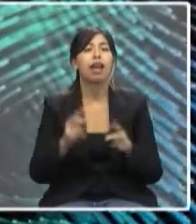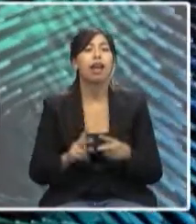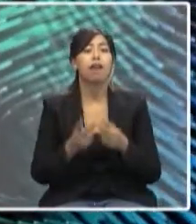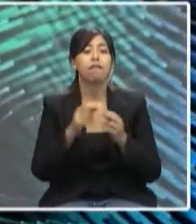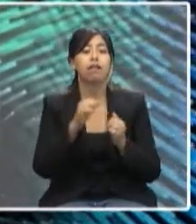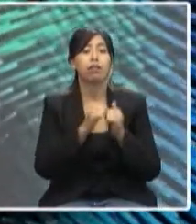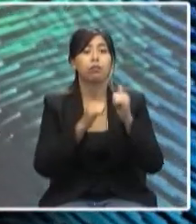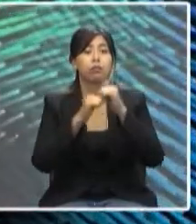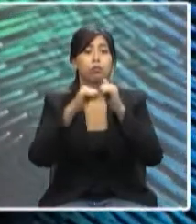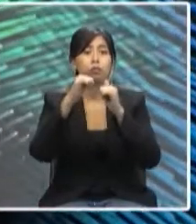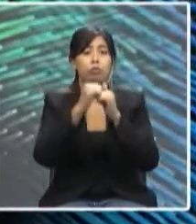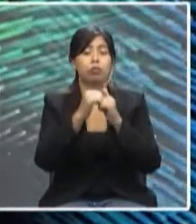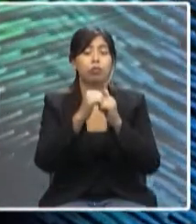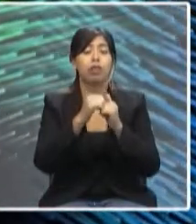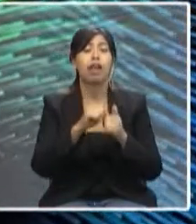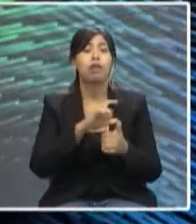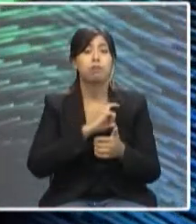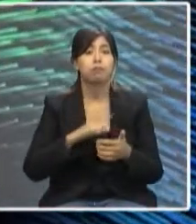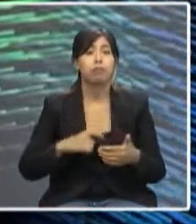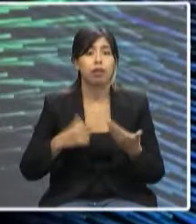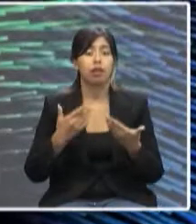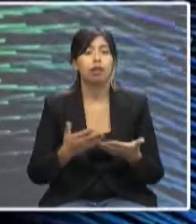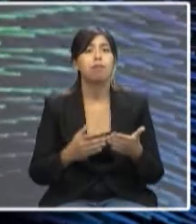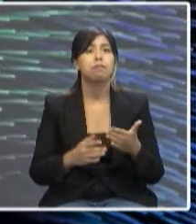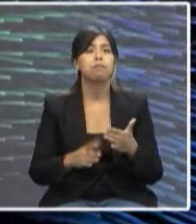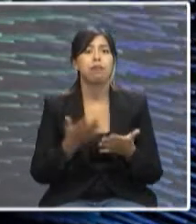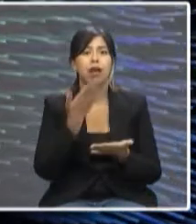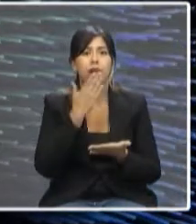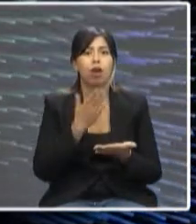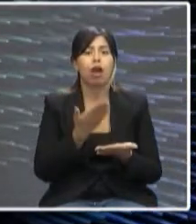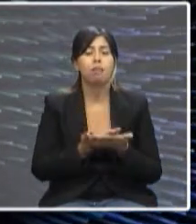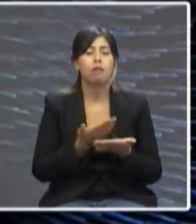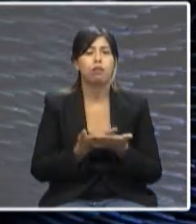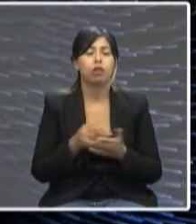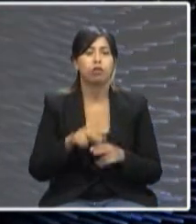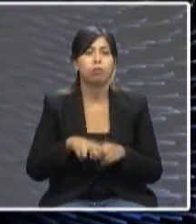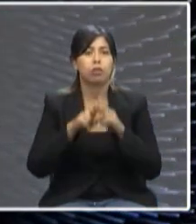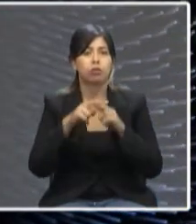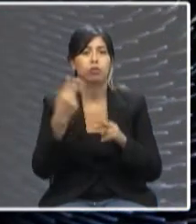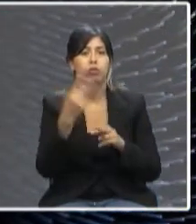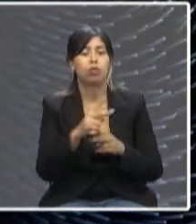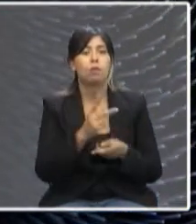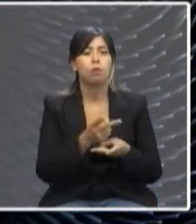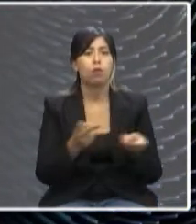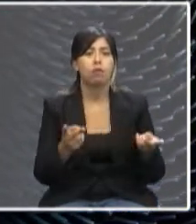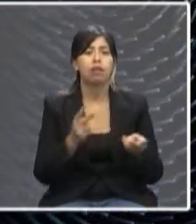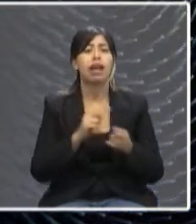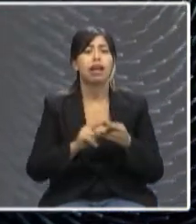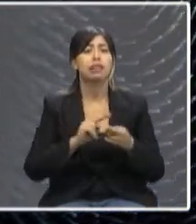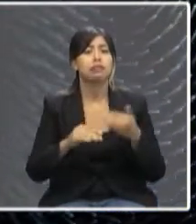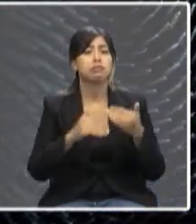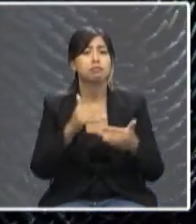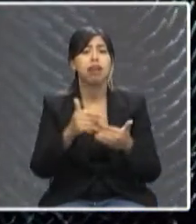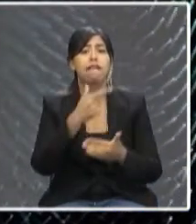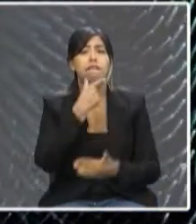gobiernos, para maximizar presupuestos públicos, empoderar al servidor público para que hacer lo correcto sea lo fácil.